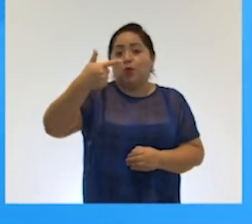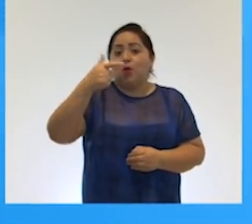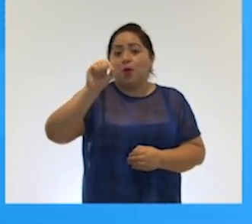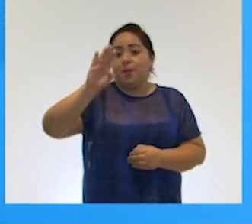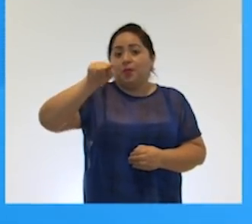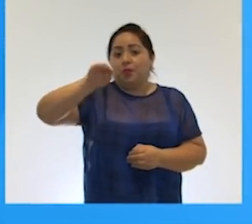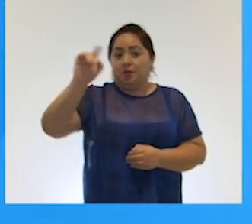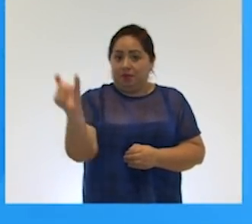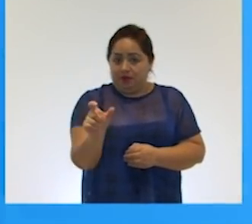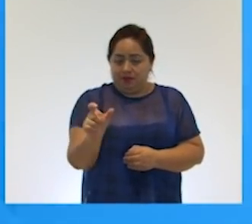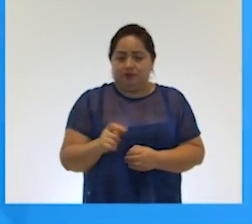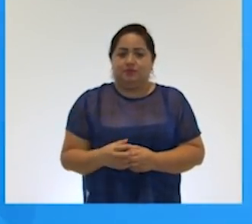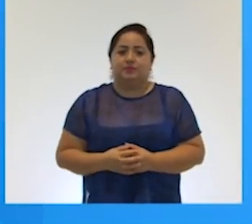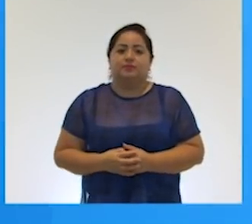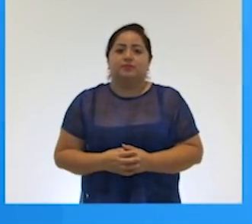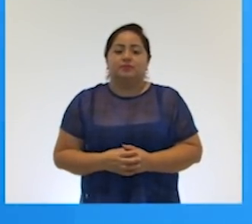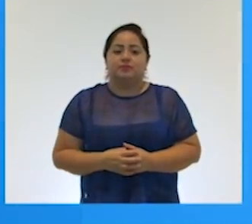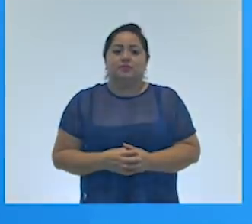aprendeencasa.sep.gov.mx.